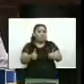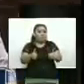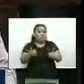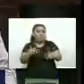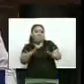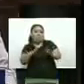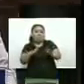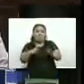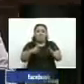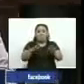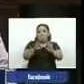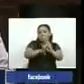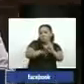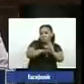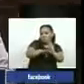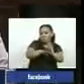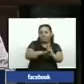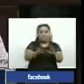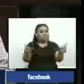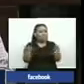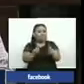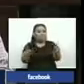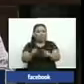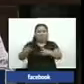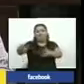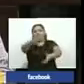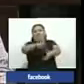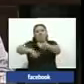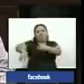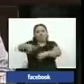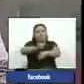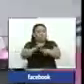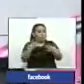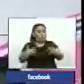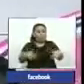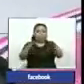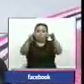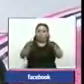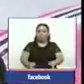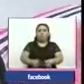fachada, no estar en el desorden, sino que salir de lo común.